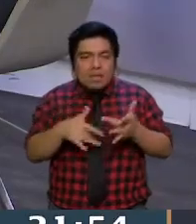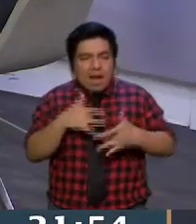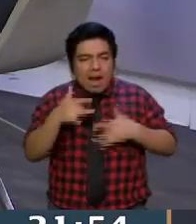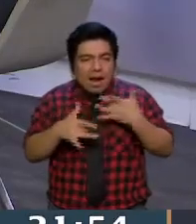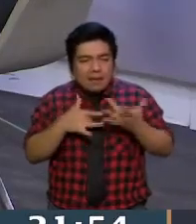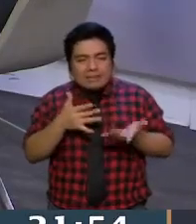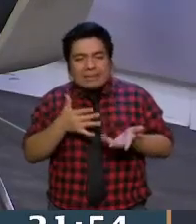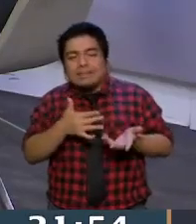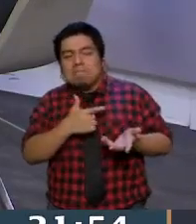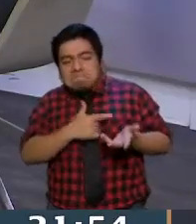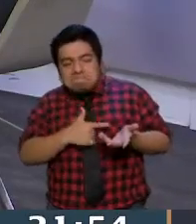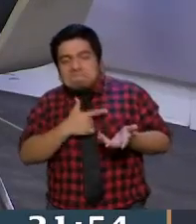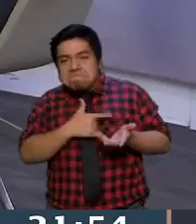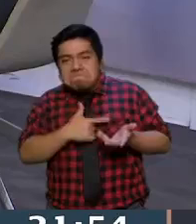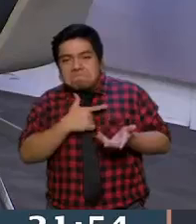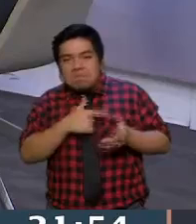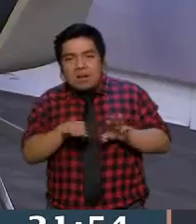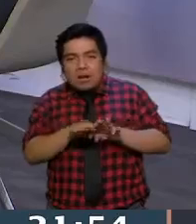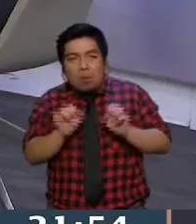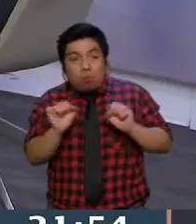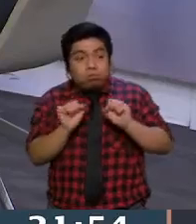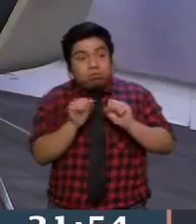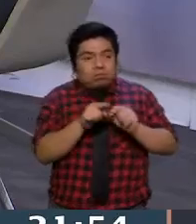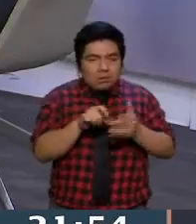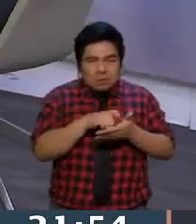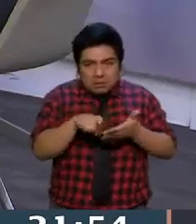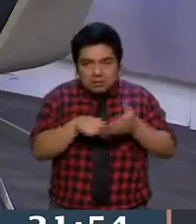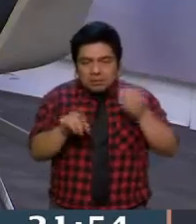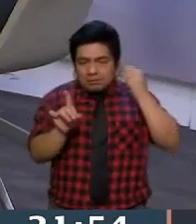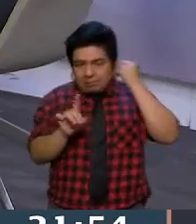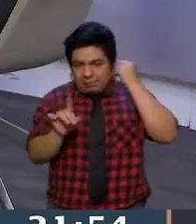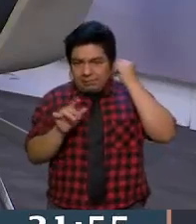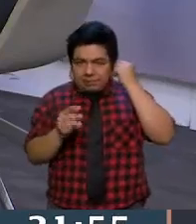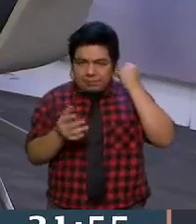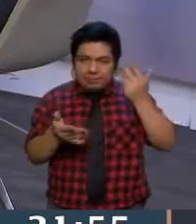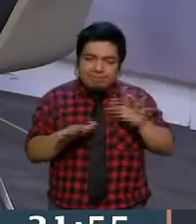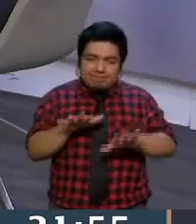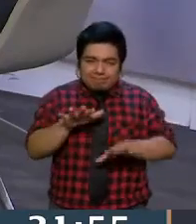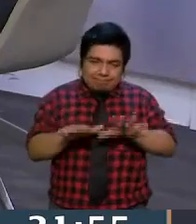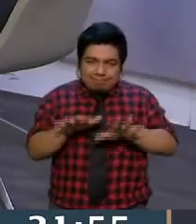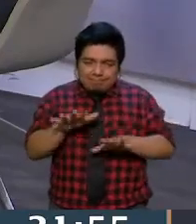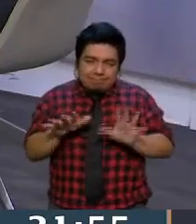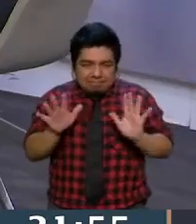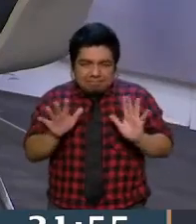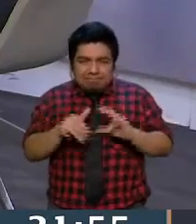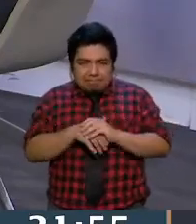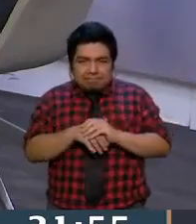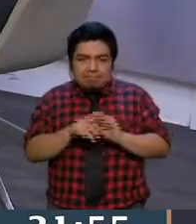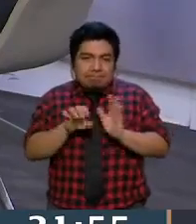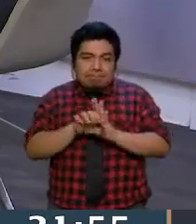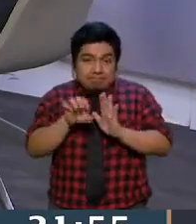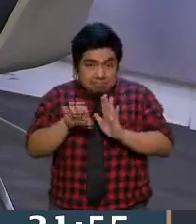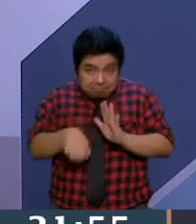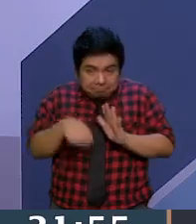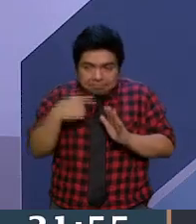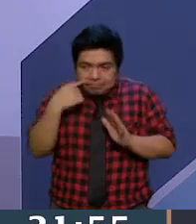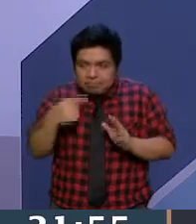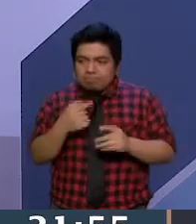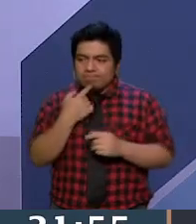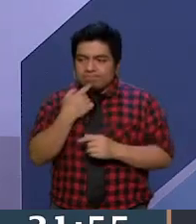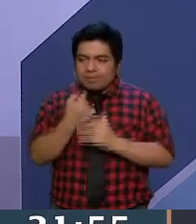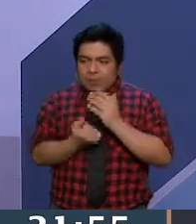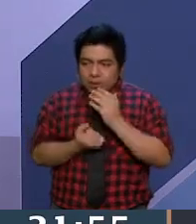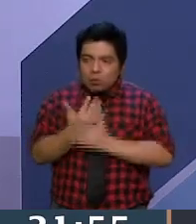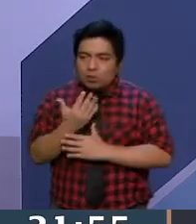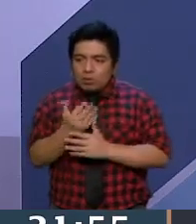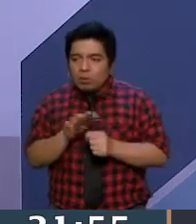un gustito de ya no ir corriendo. Porque a veces eso pasa, ¿no? Que la tendencia de qué es lo nuevo